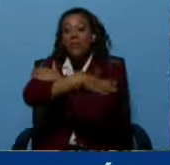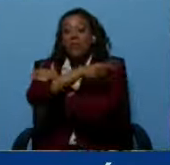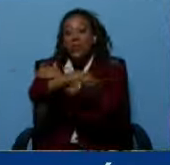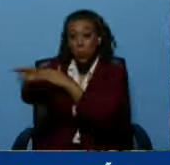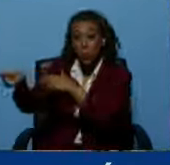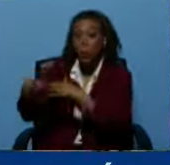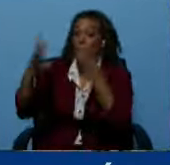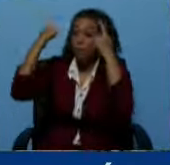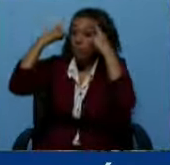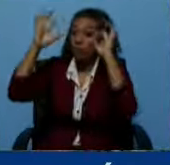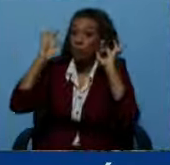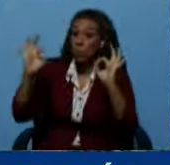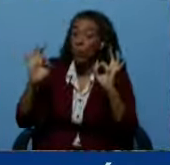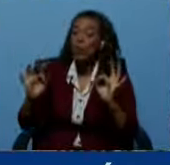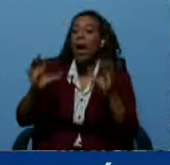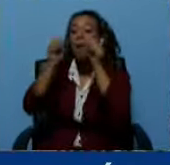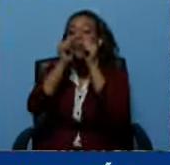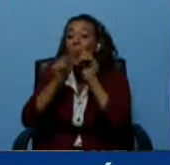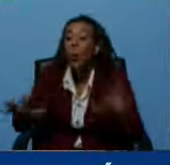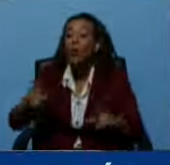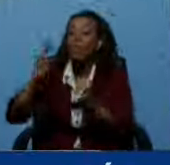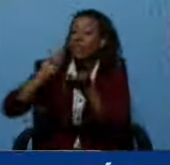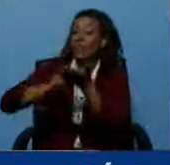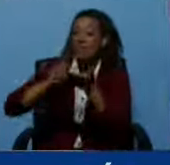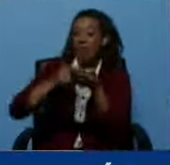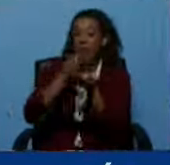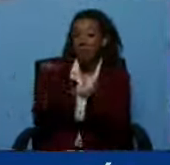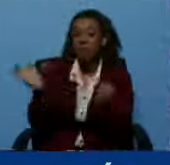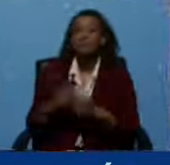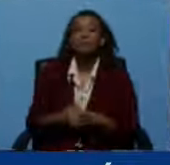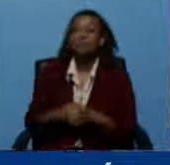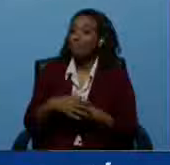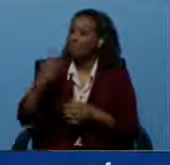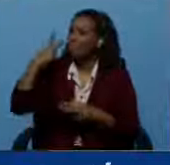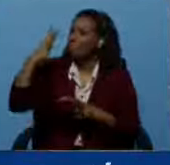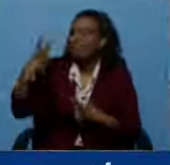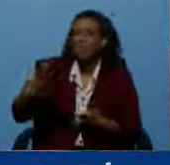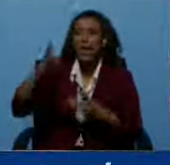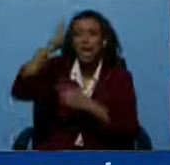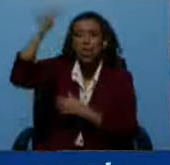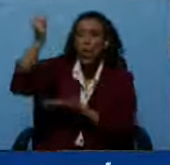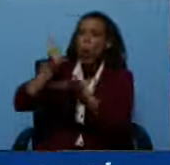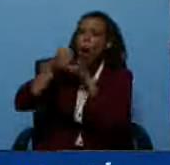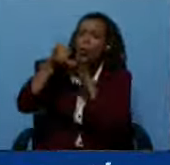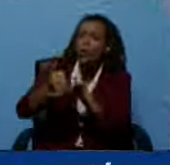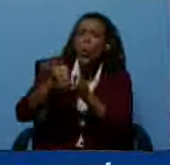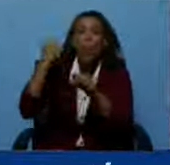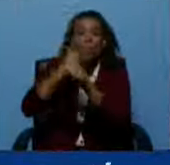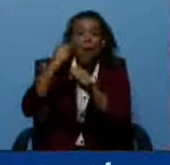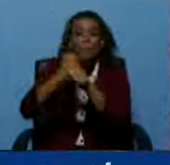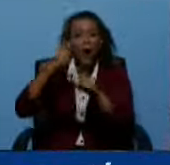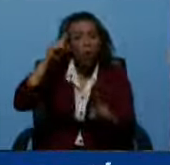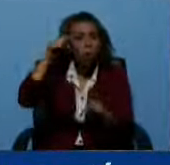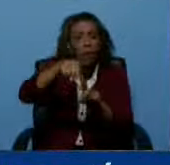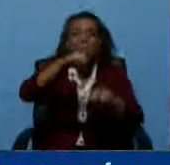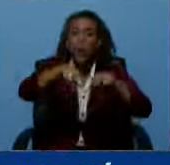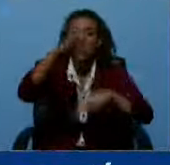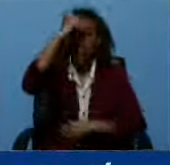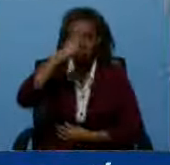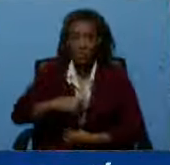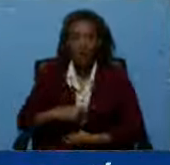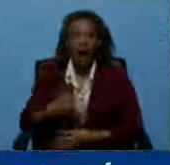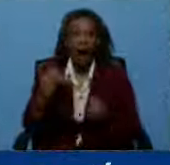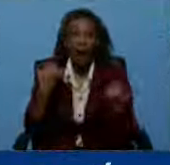los expertos, que Dios los bendiga, que Dios les pague todo el trabajo que hacen por estos niños y niñas. Entonces